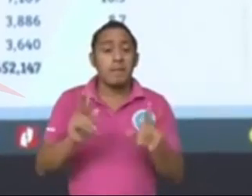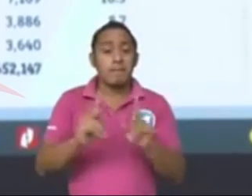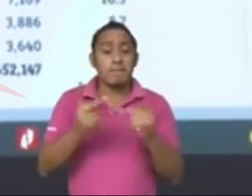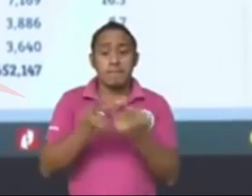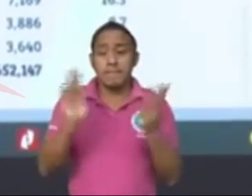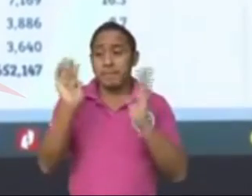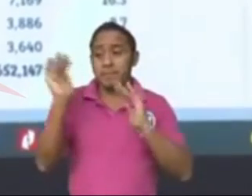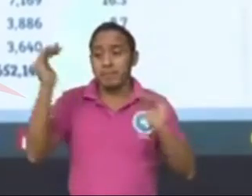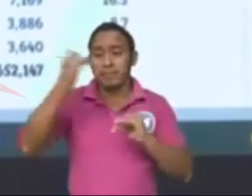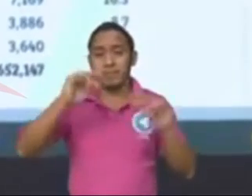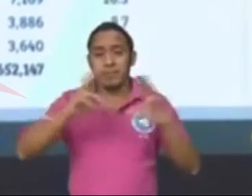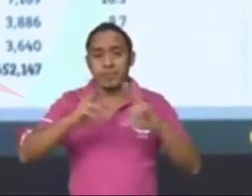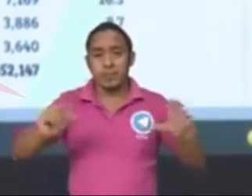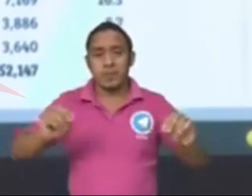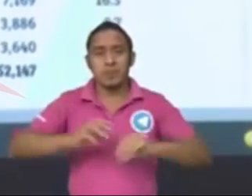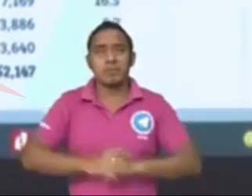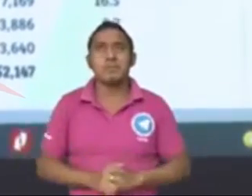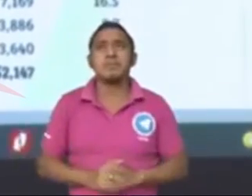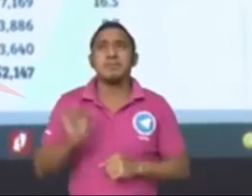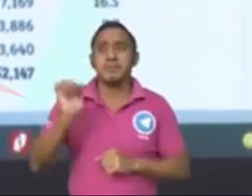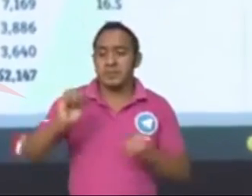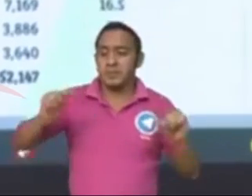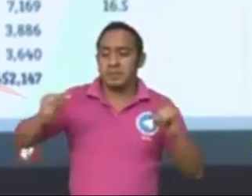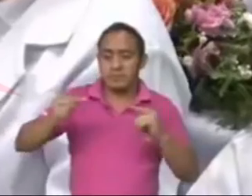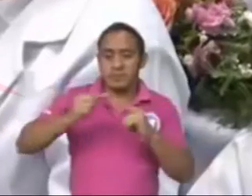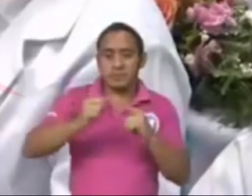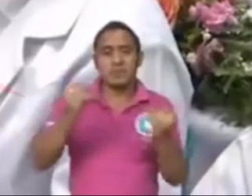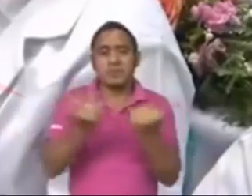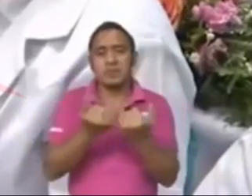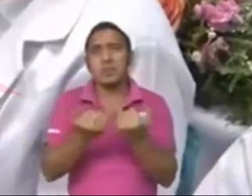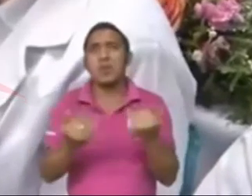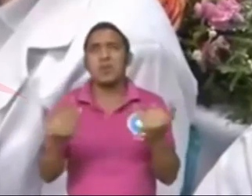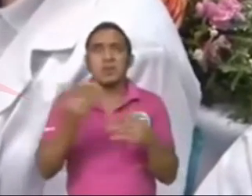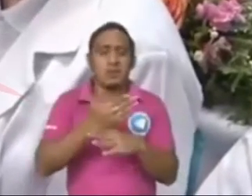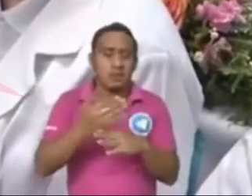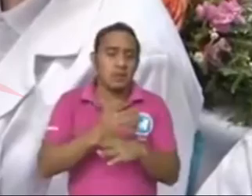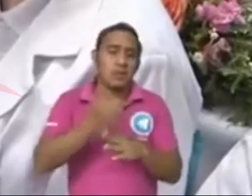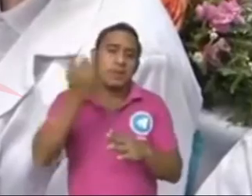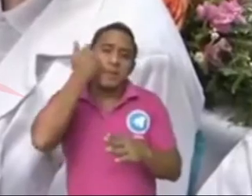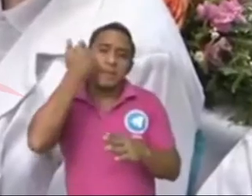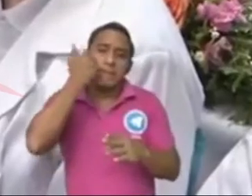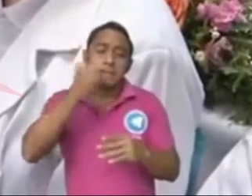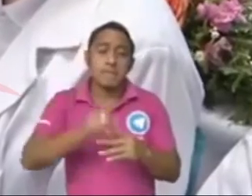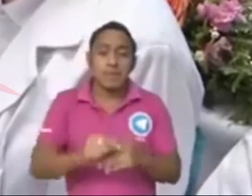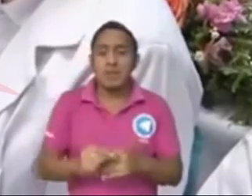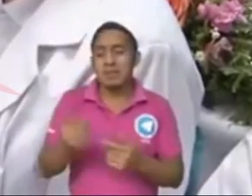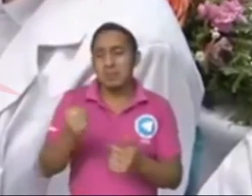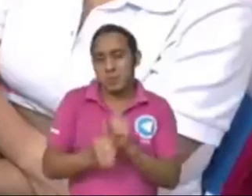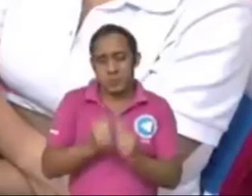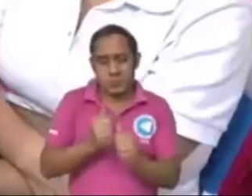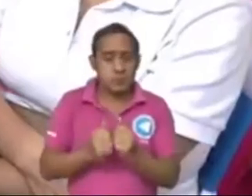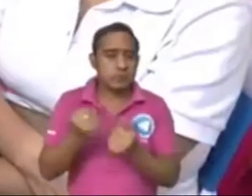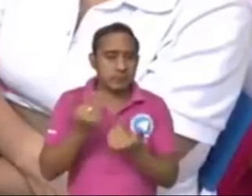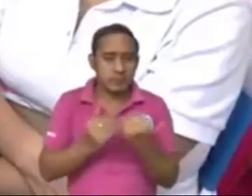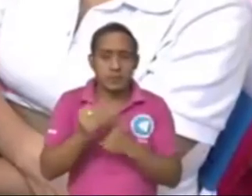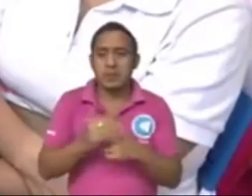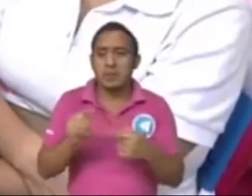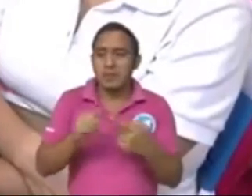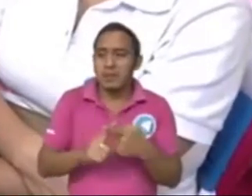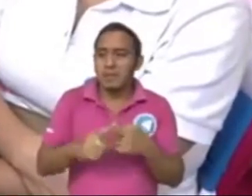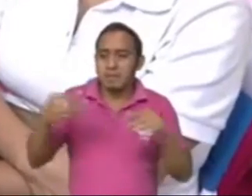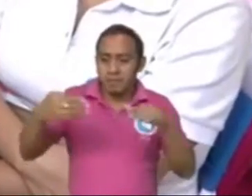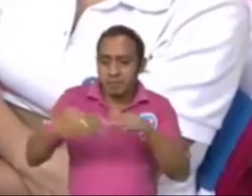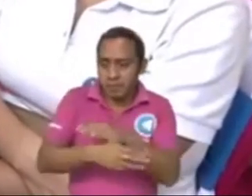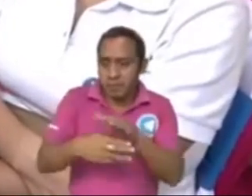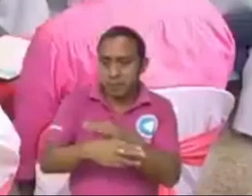vida, aseveró la funcionaria. Entre los logros obtenidos por Nicaragua está la reducción de mortalidad materna y el combate a la